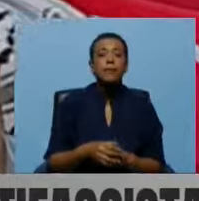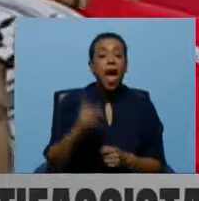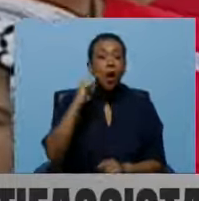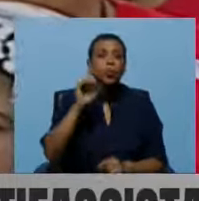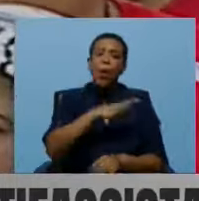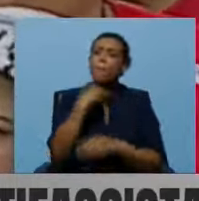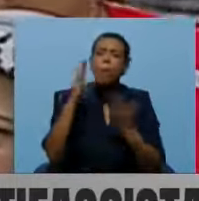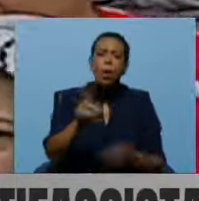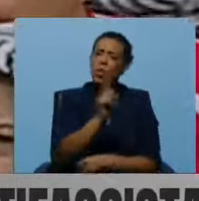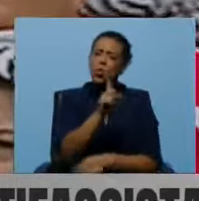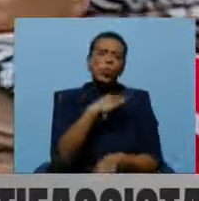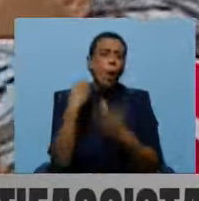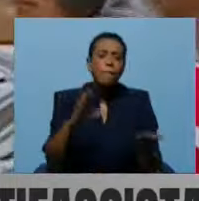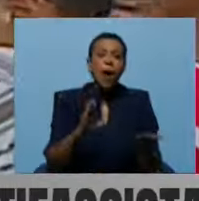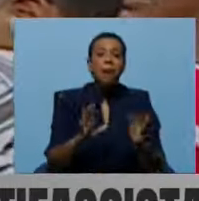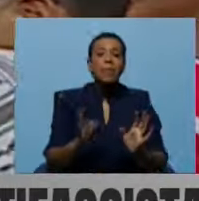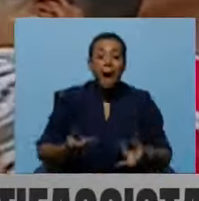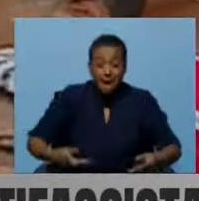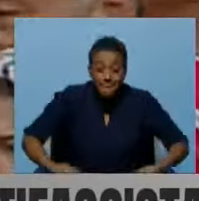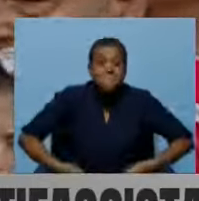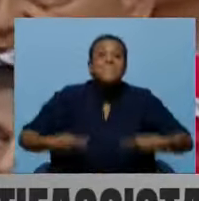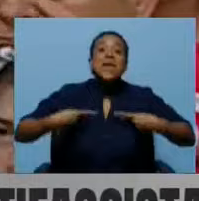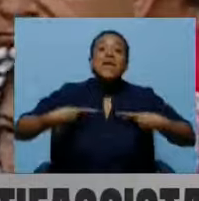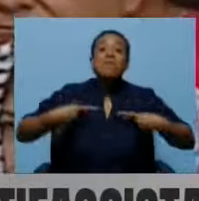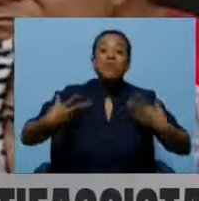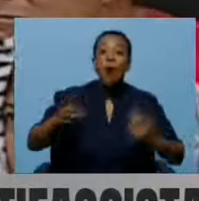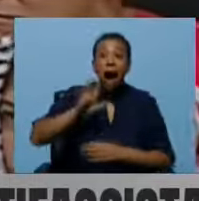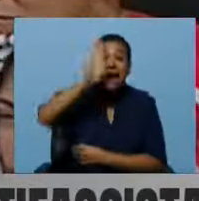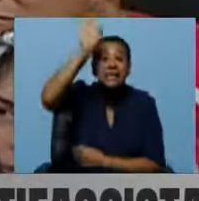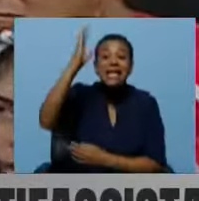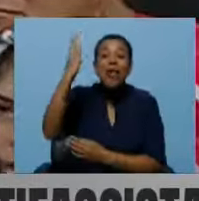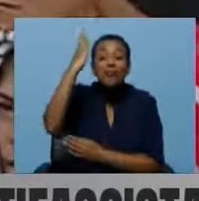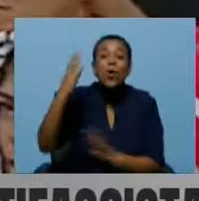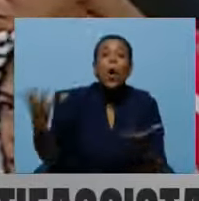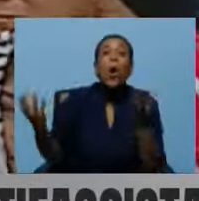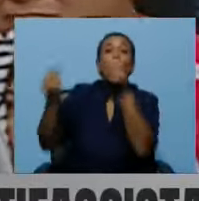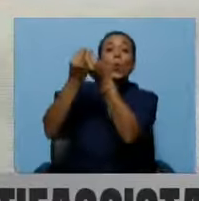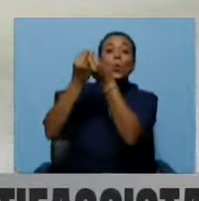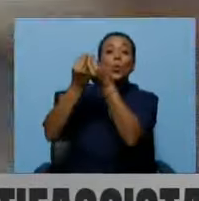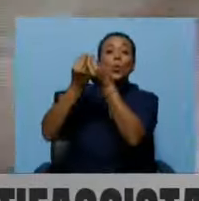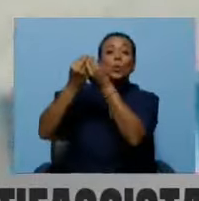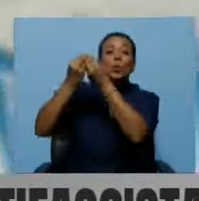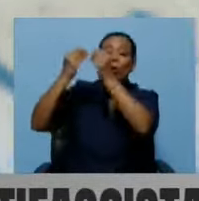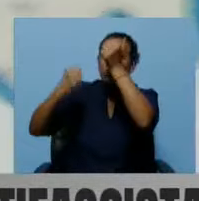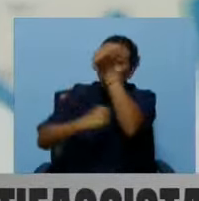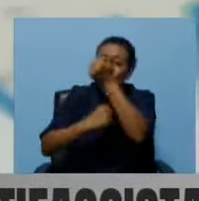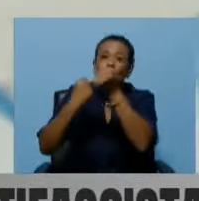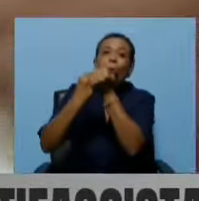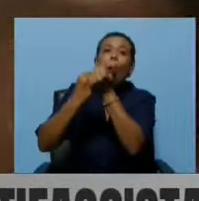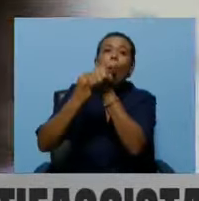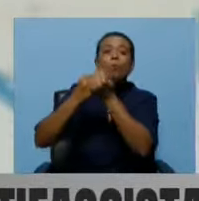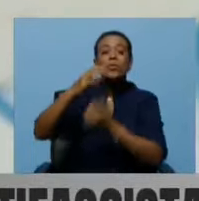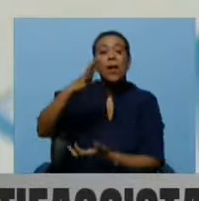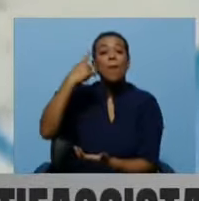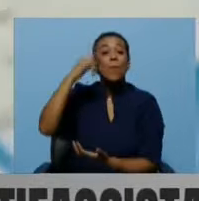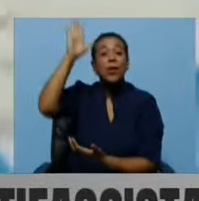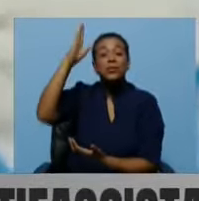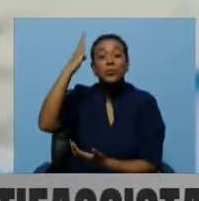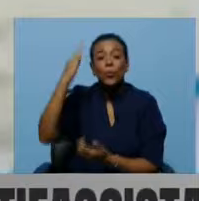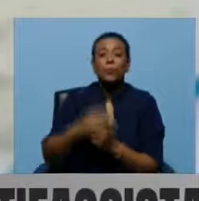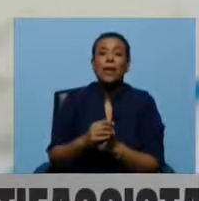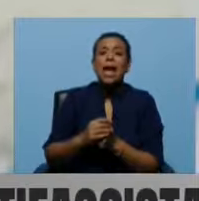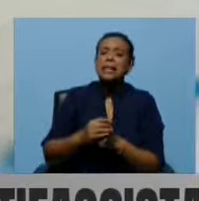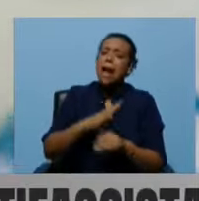están muertos. Al contrario, están vivos y son sustentados por su Señor. Tras